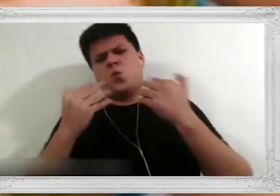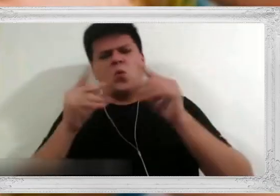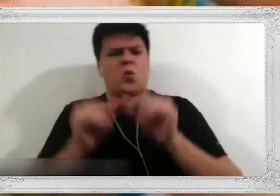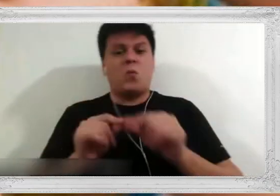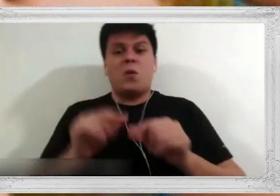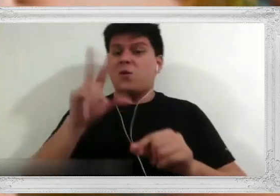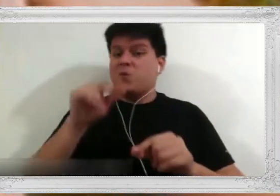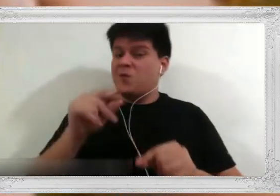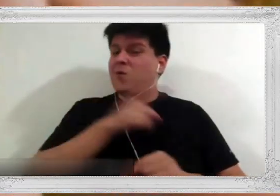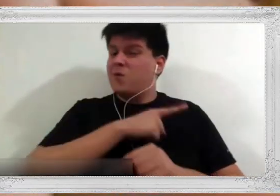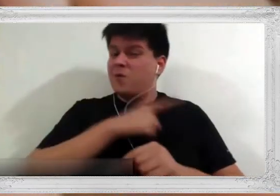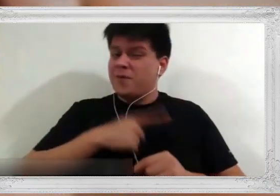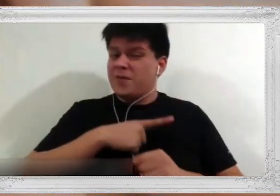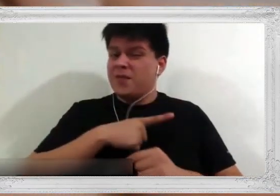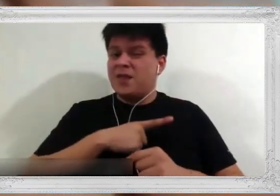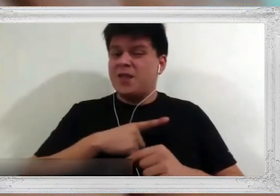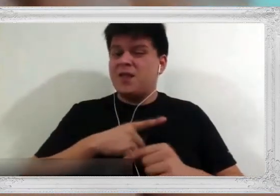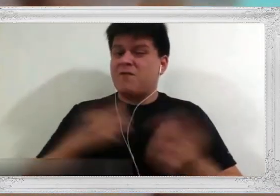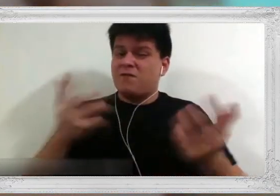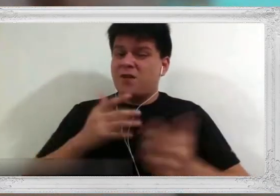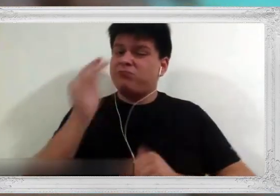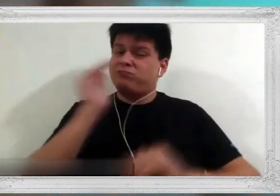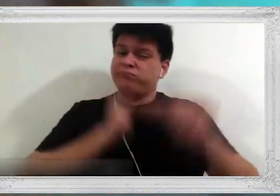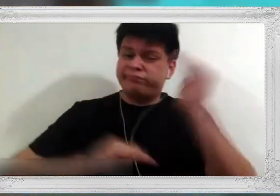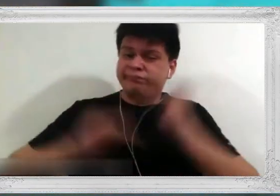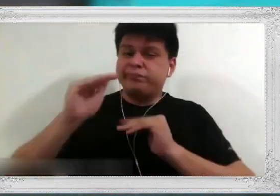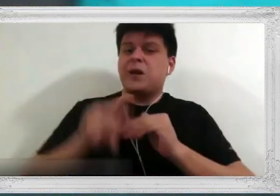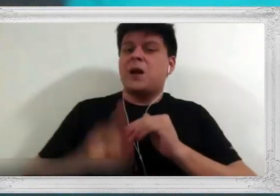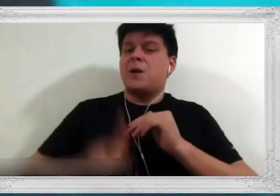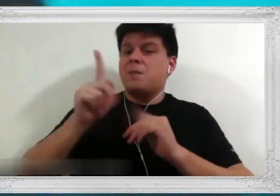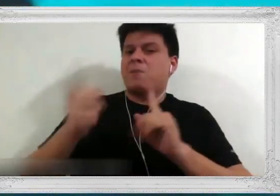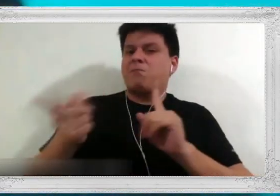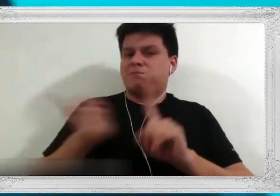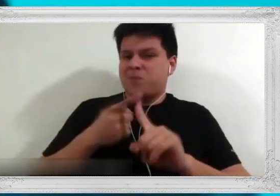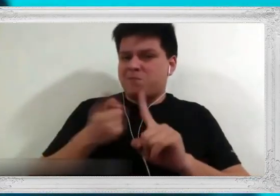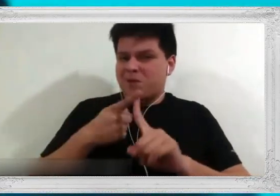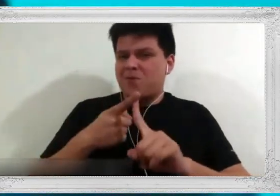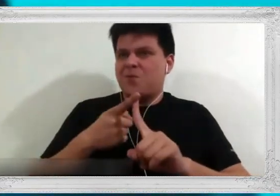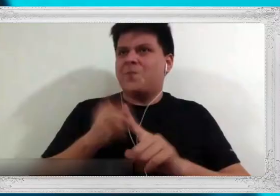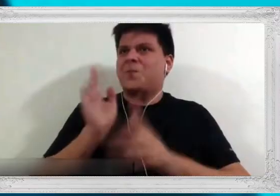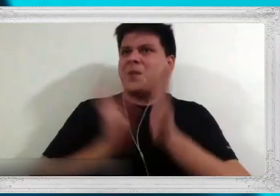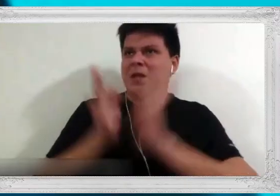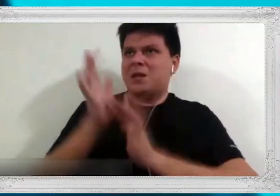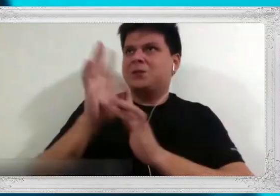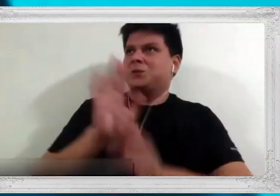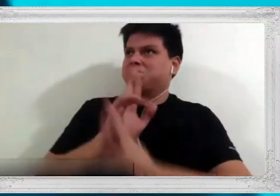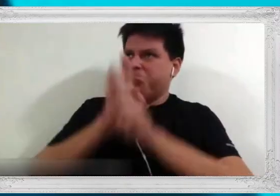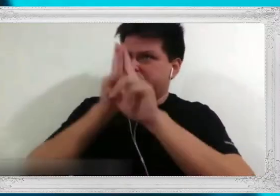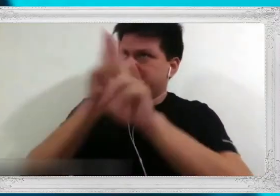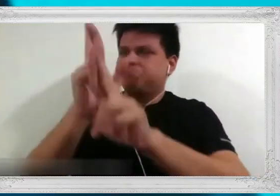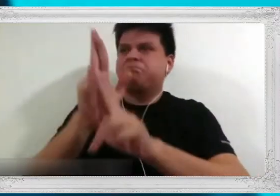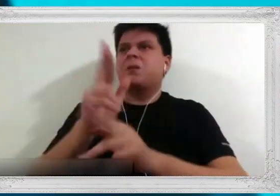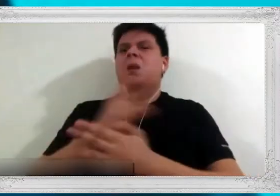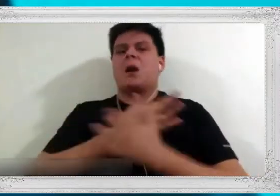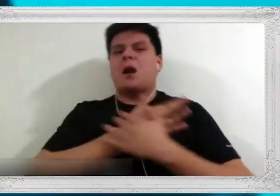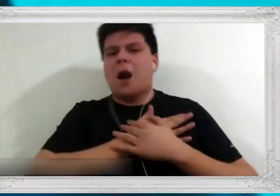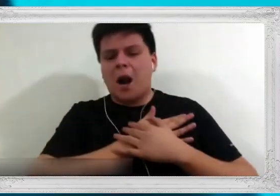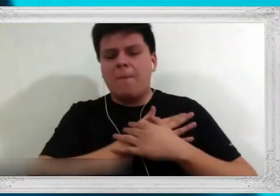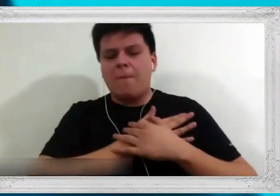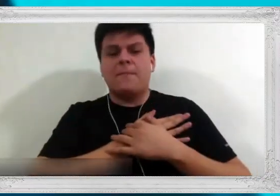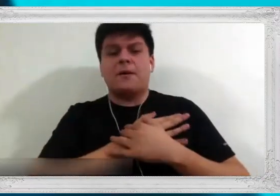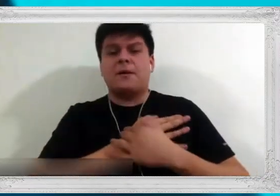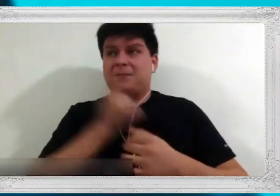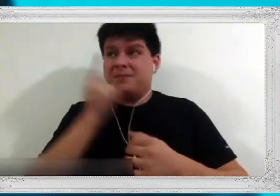verdaderamente grande, Jesús de Nazaret, Señor y Cristo, que nos llama a compartir con Él toda la